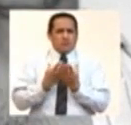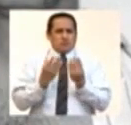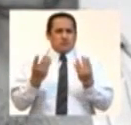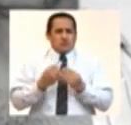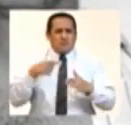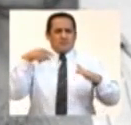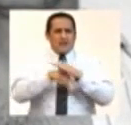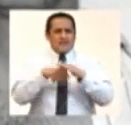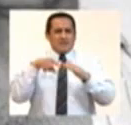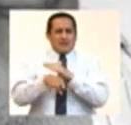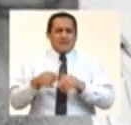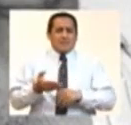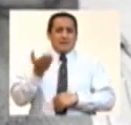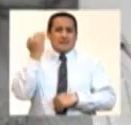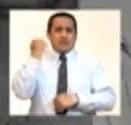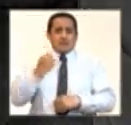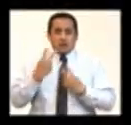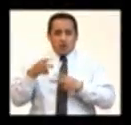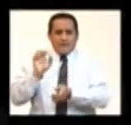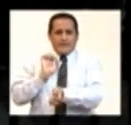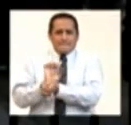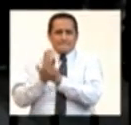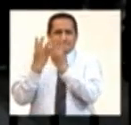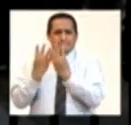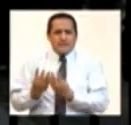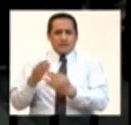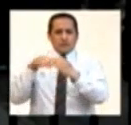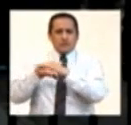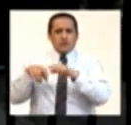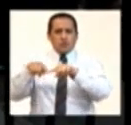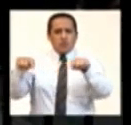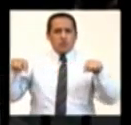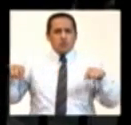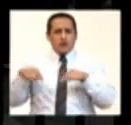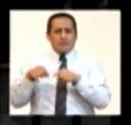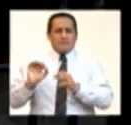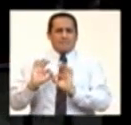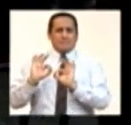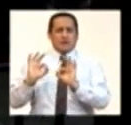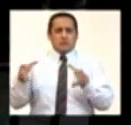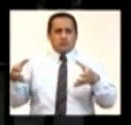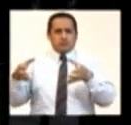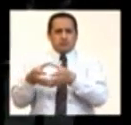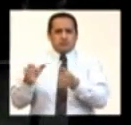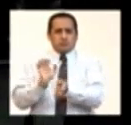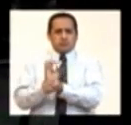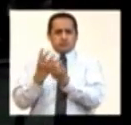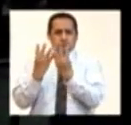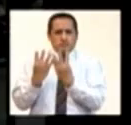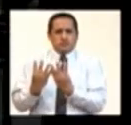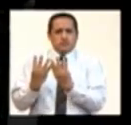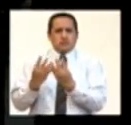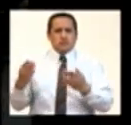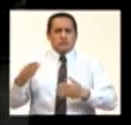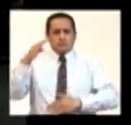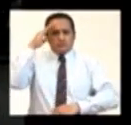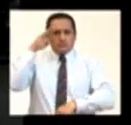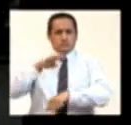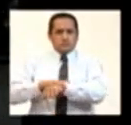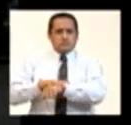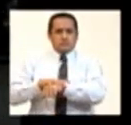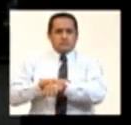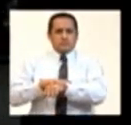responsables del desangre del país que hoy purgan condena en el Centro de Reclusión de Máxima Seguridad de la Base